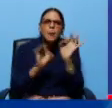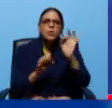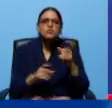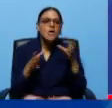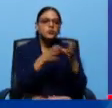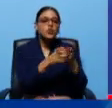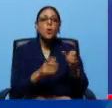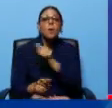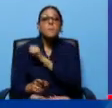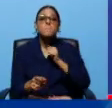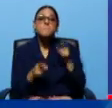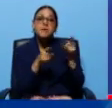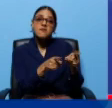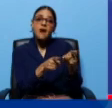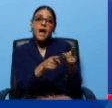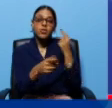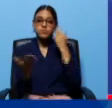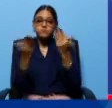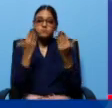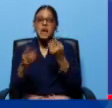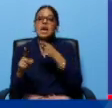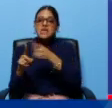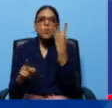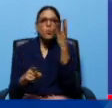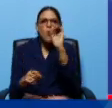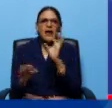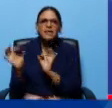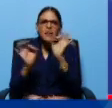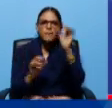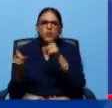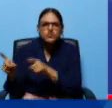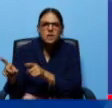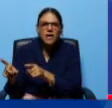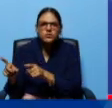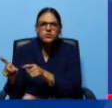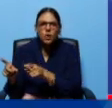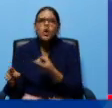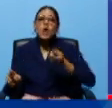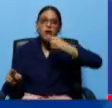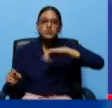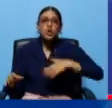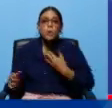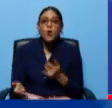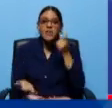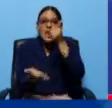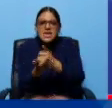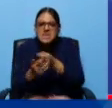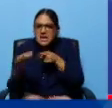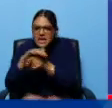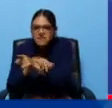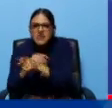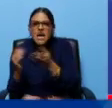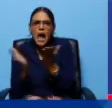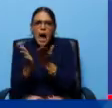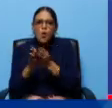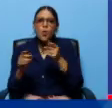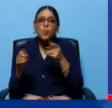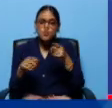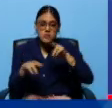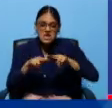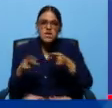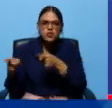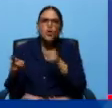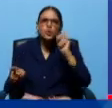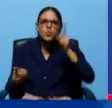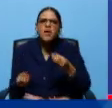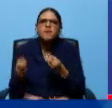privada. Y ese 40%, para uno poder inscribir a un muchacho como ustedes, tú tenías que